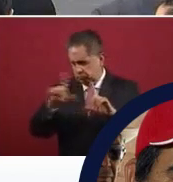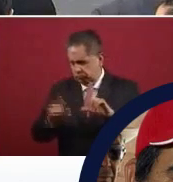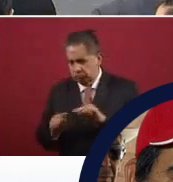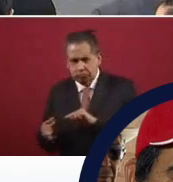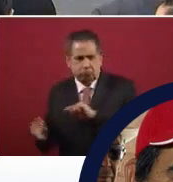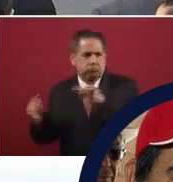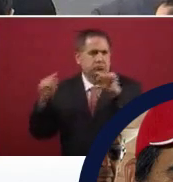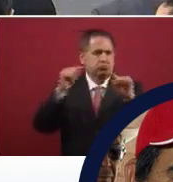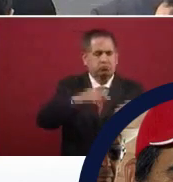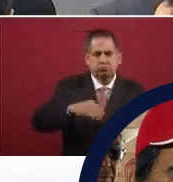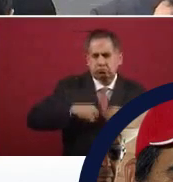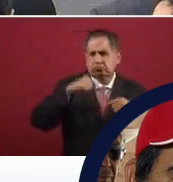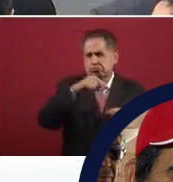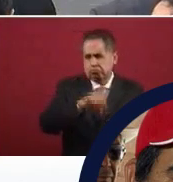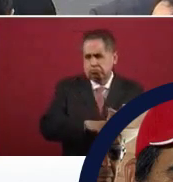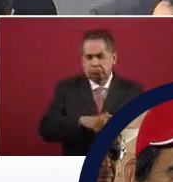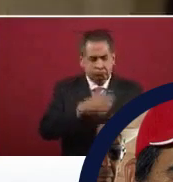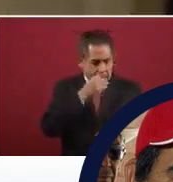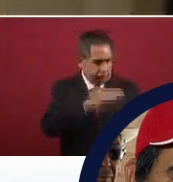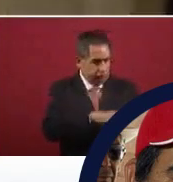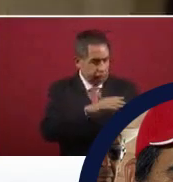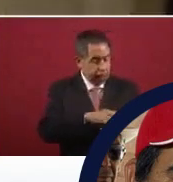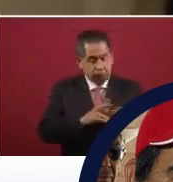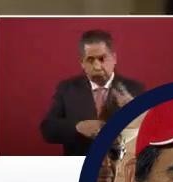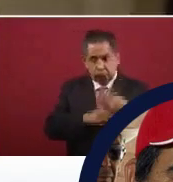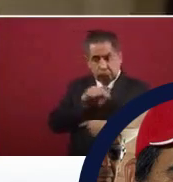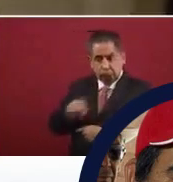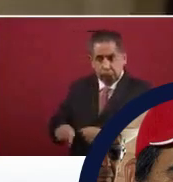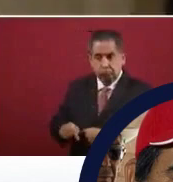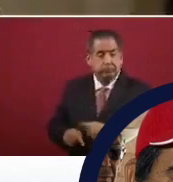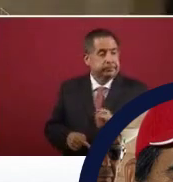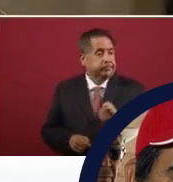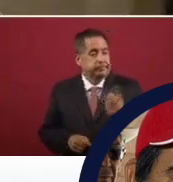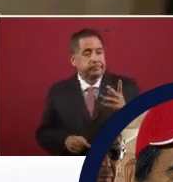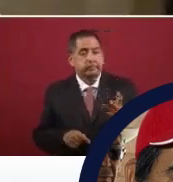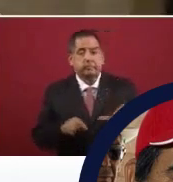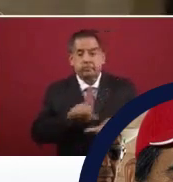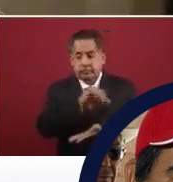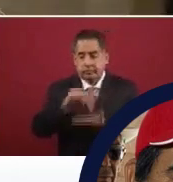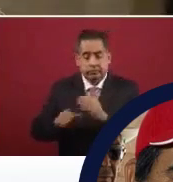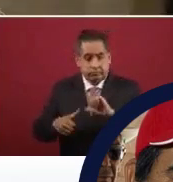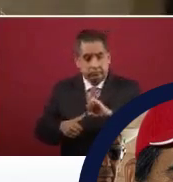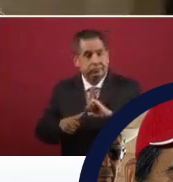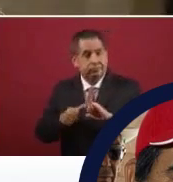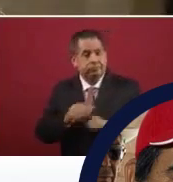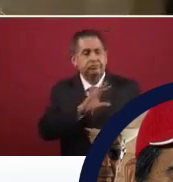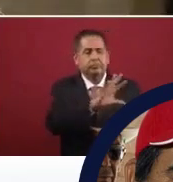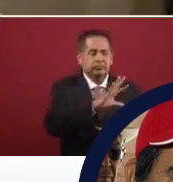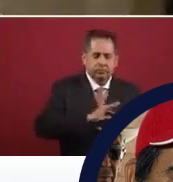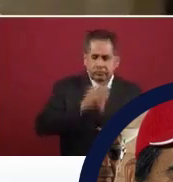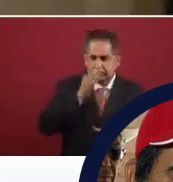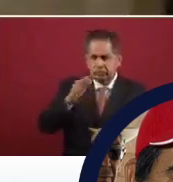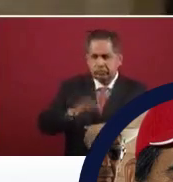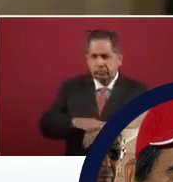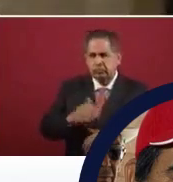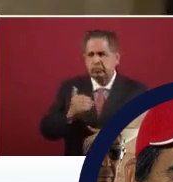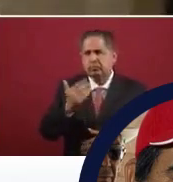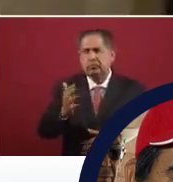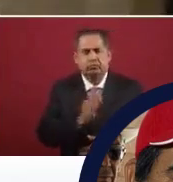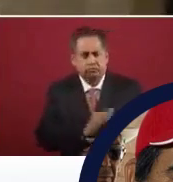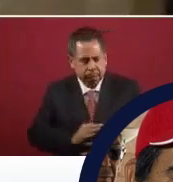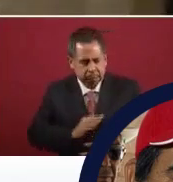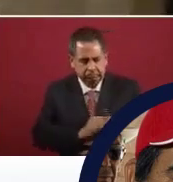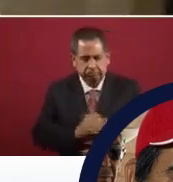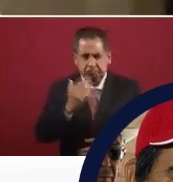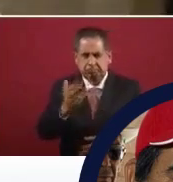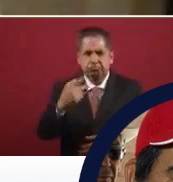va a recibir Por eso, pero es por directamente, ¿no? seguridad. ¿Cuál es el argumento de ustedes, el no? Así es por seguridad. No le están dando las mismas garantías